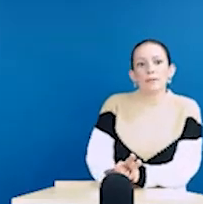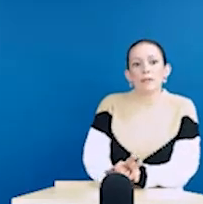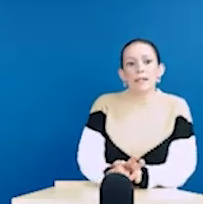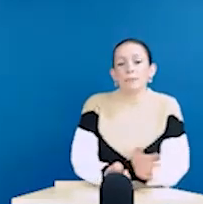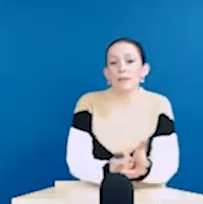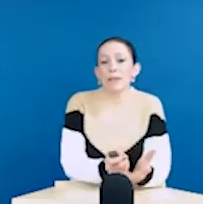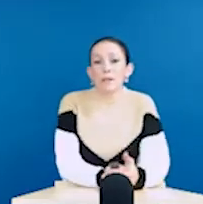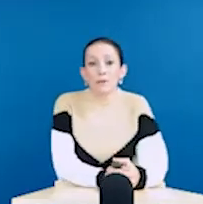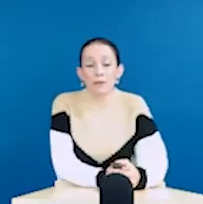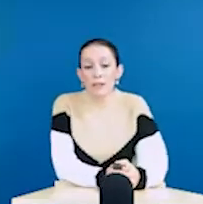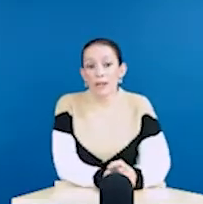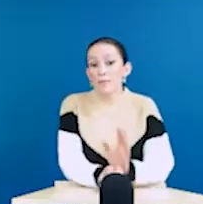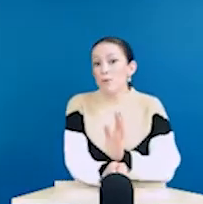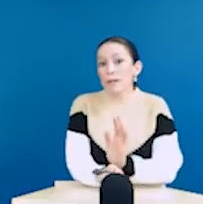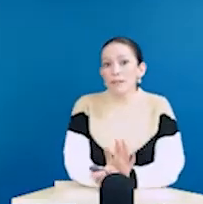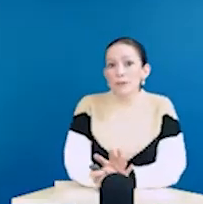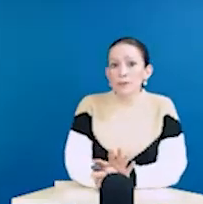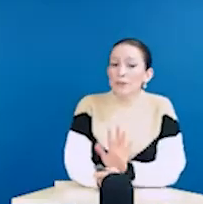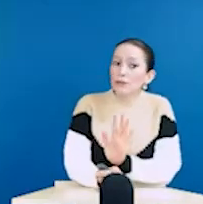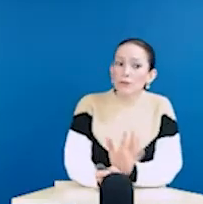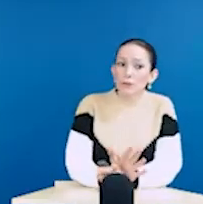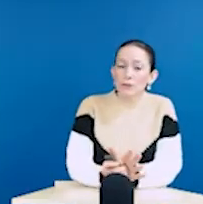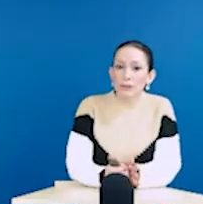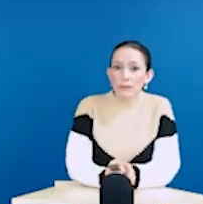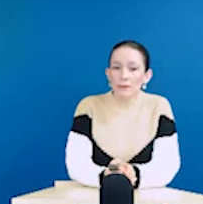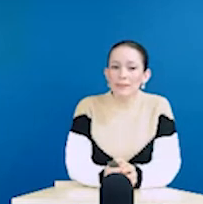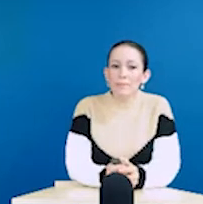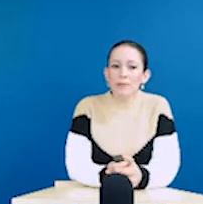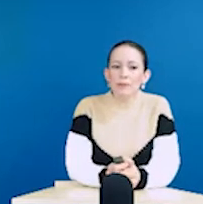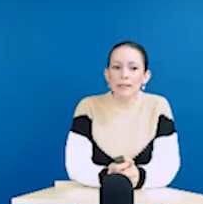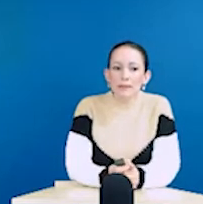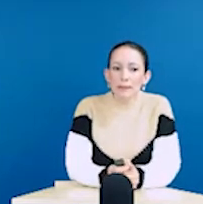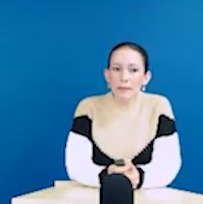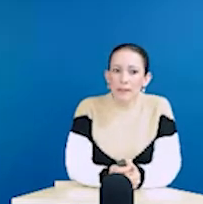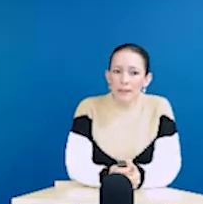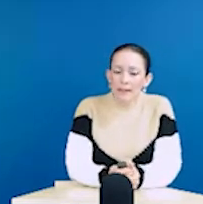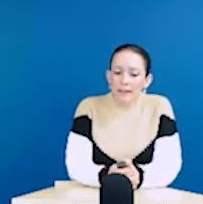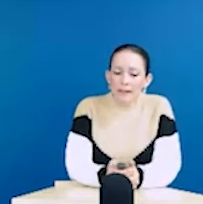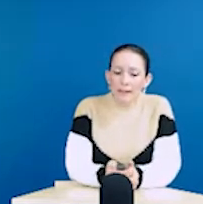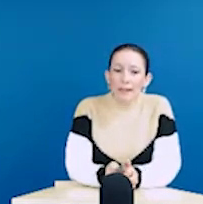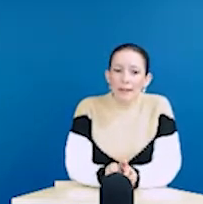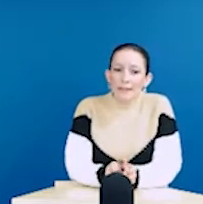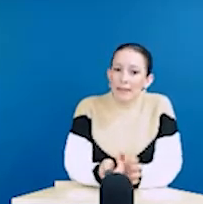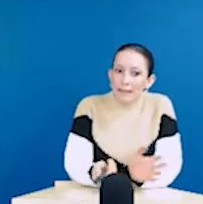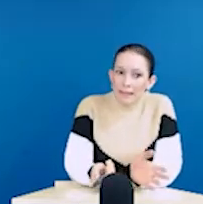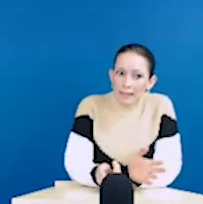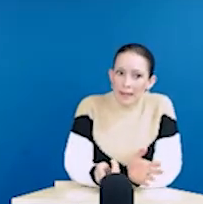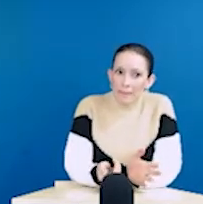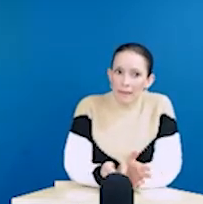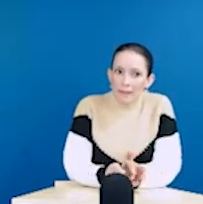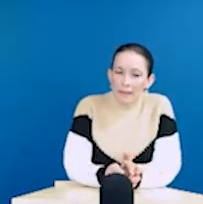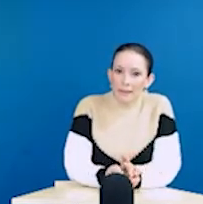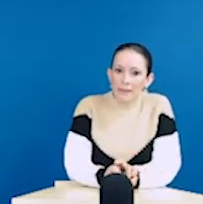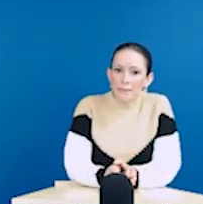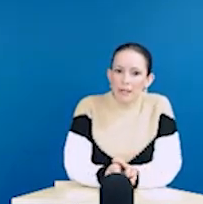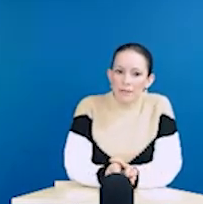accesos vasculares periféricos en muy buenas condiciones y otros no tanto. Es importante querer resaltar en